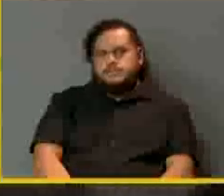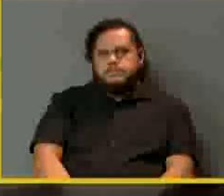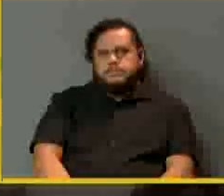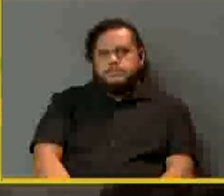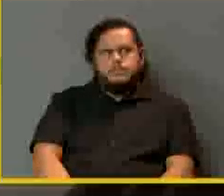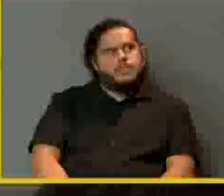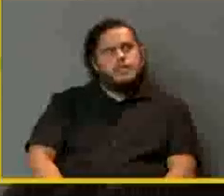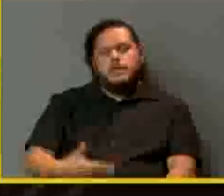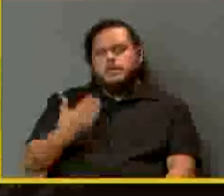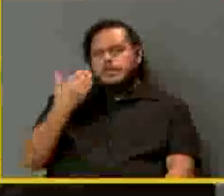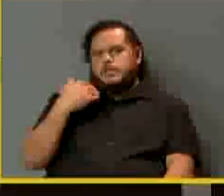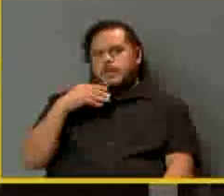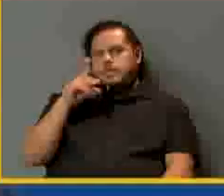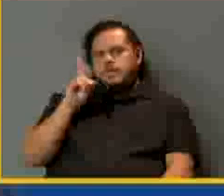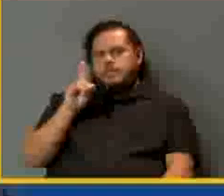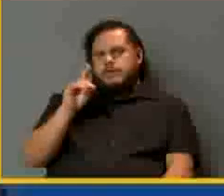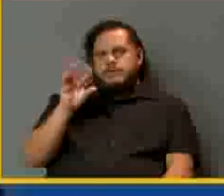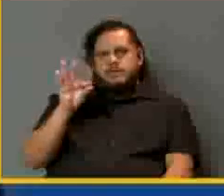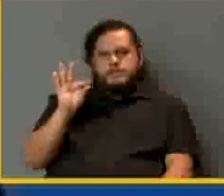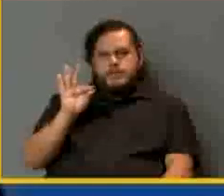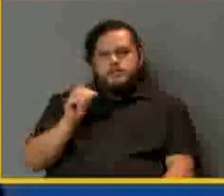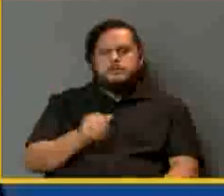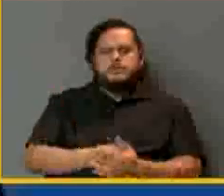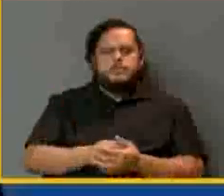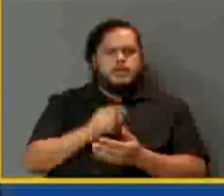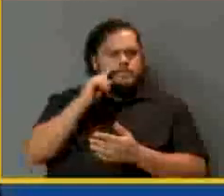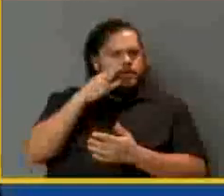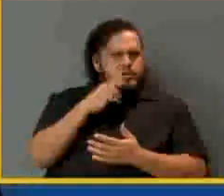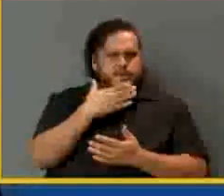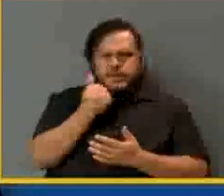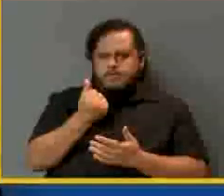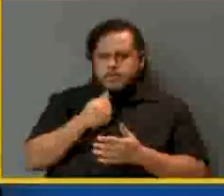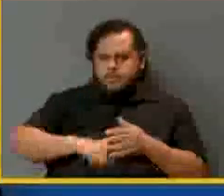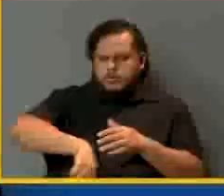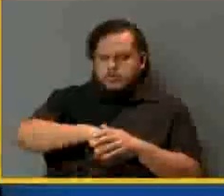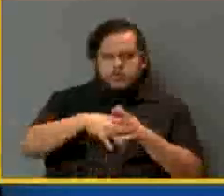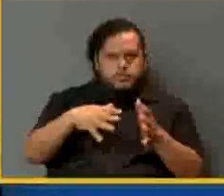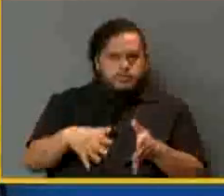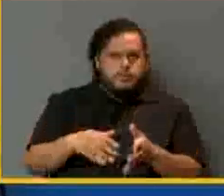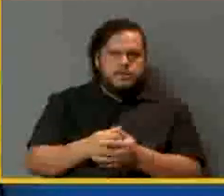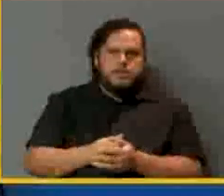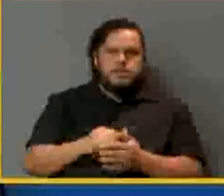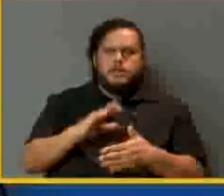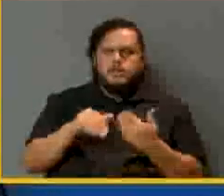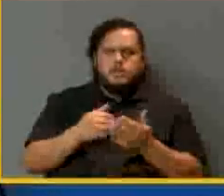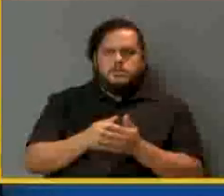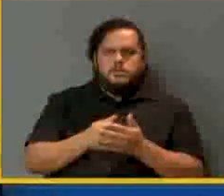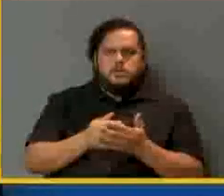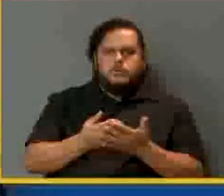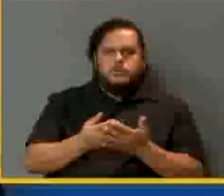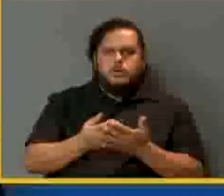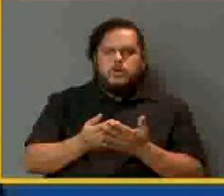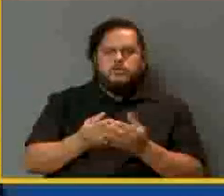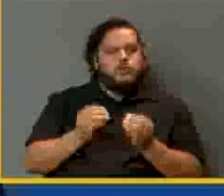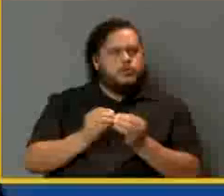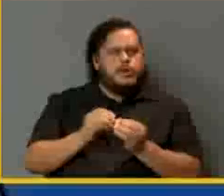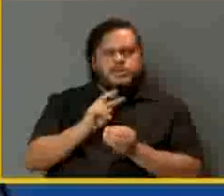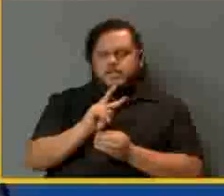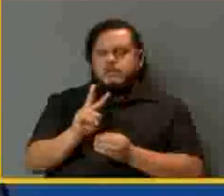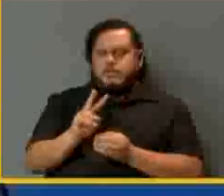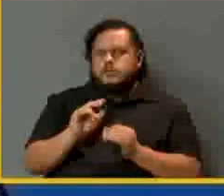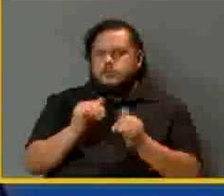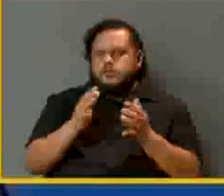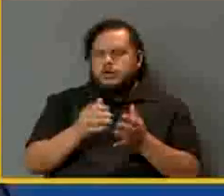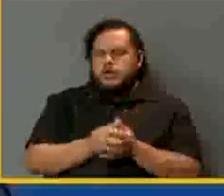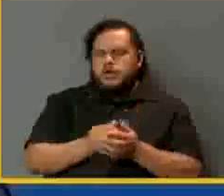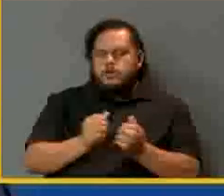Desde David Faitelson. Me parece que el mejor futbolista hoy de los todos los que participaron, porque no fueron más de 22 con